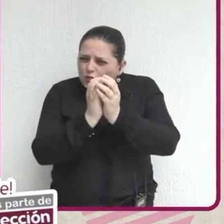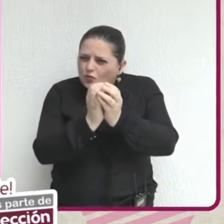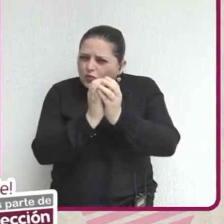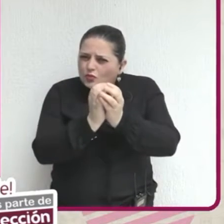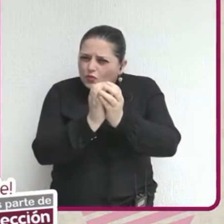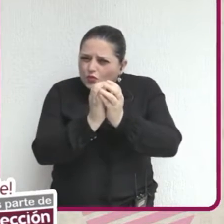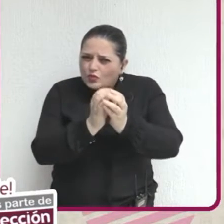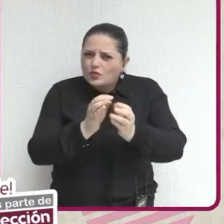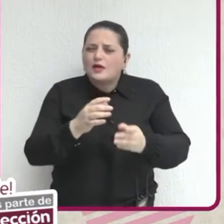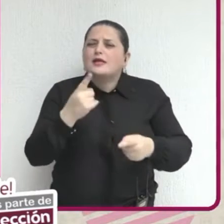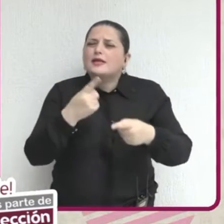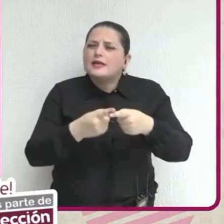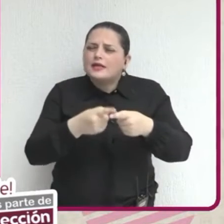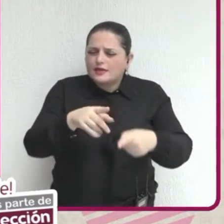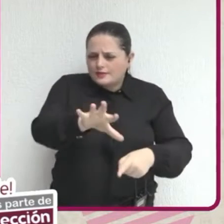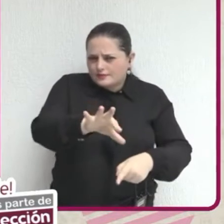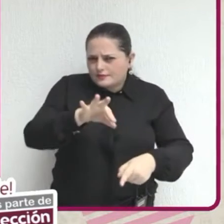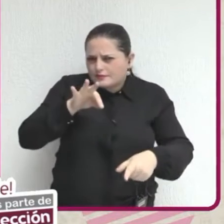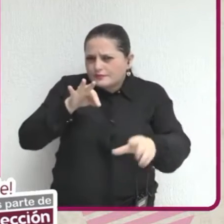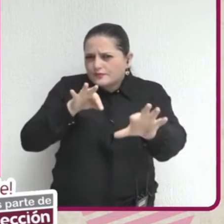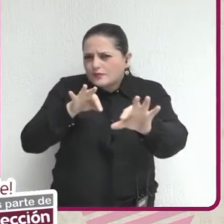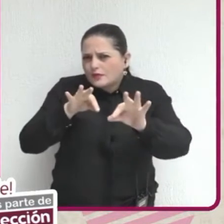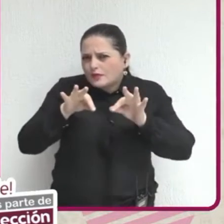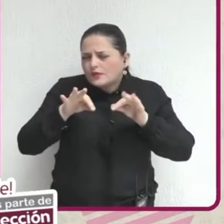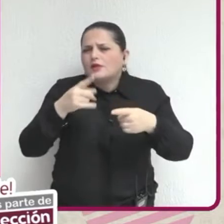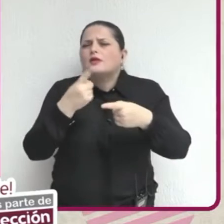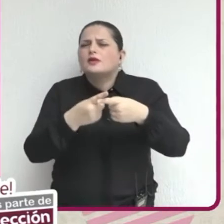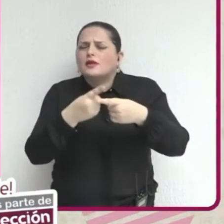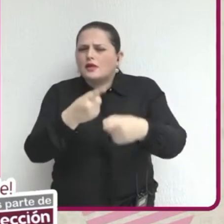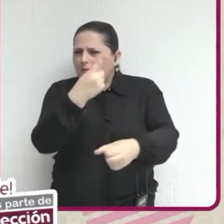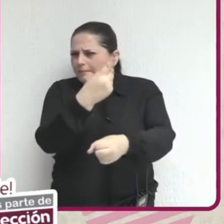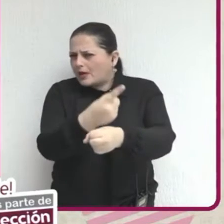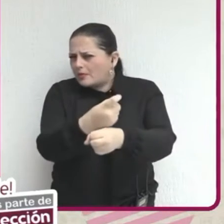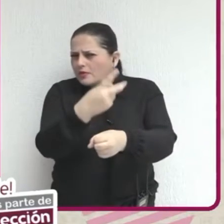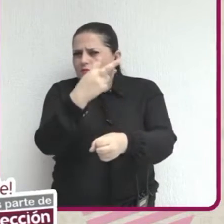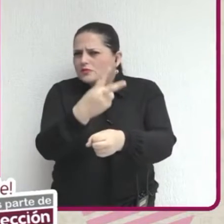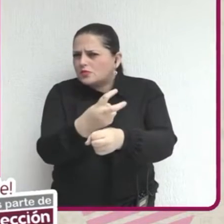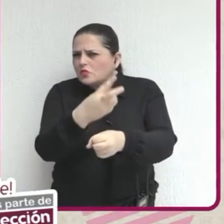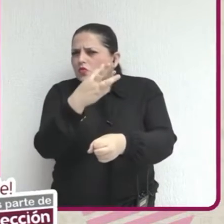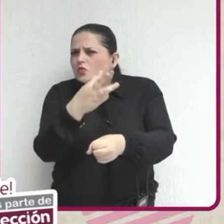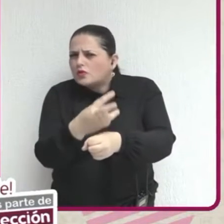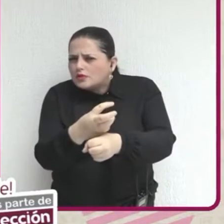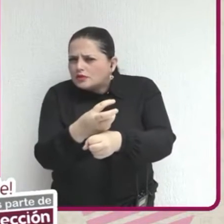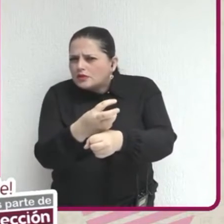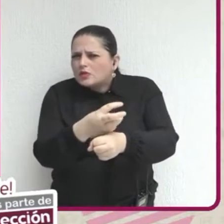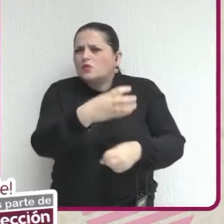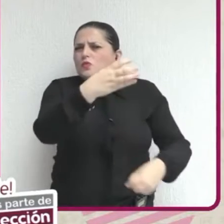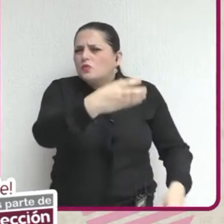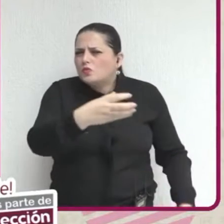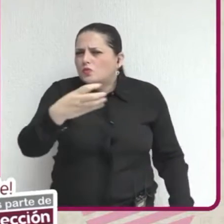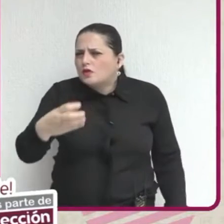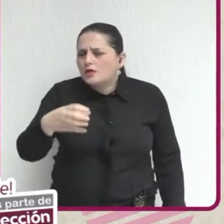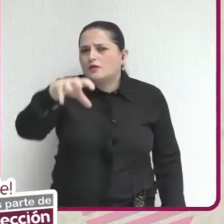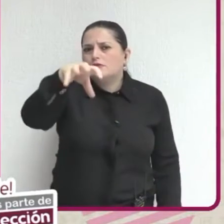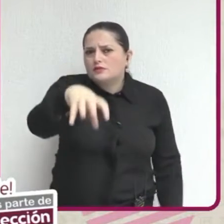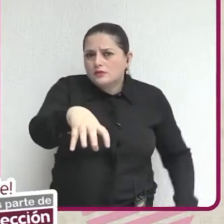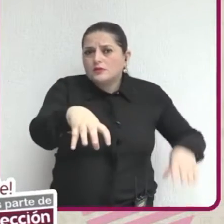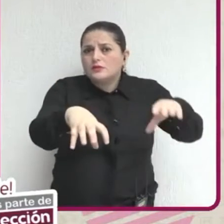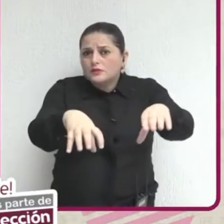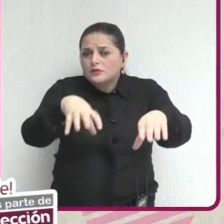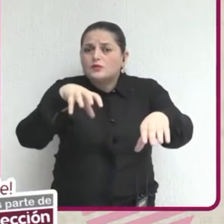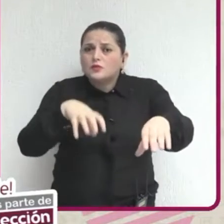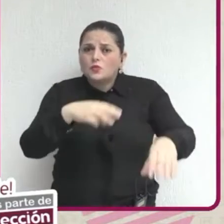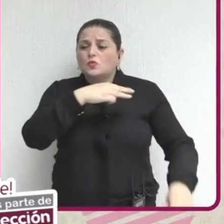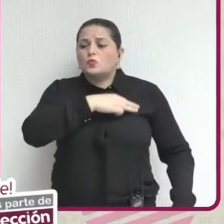que tenga cada uno de los distritos y en los municipios para ello pues se